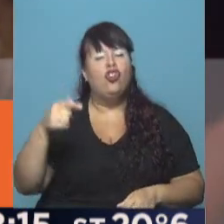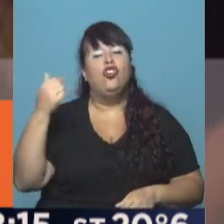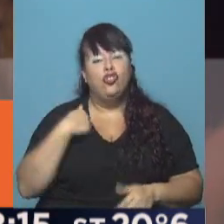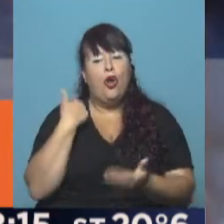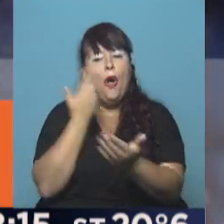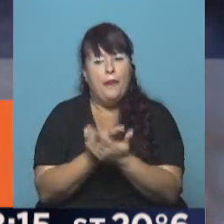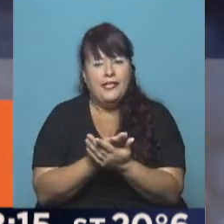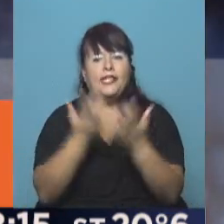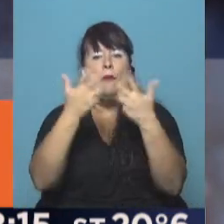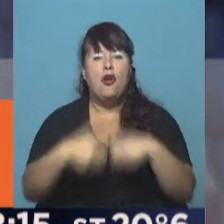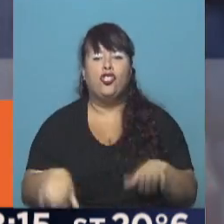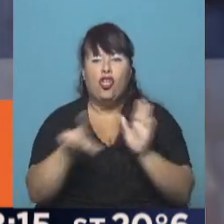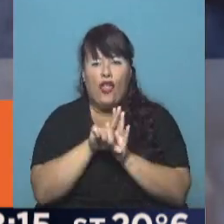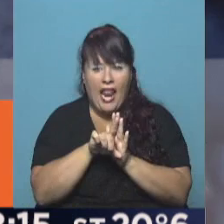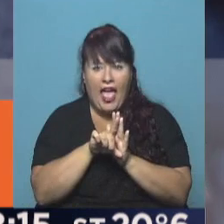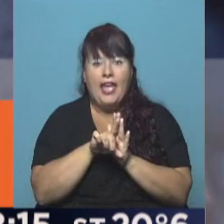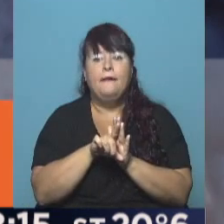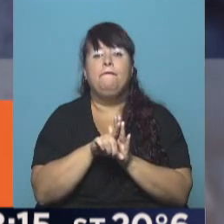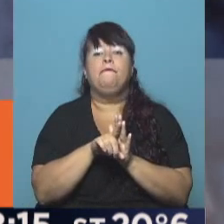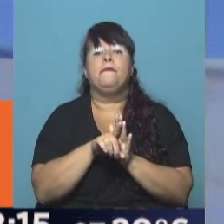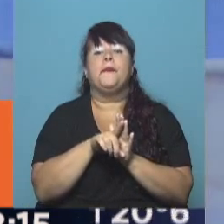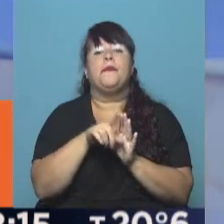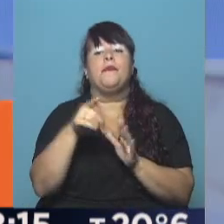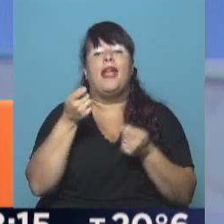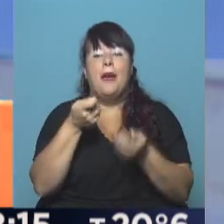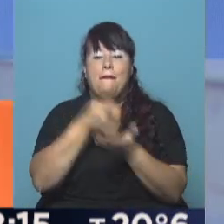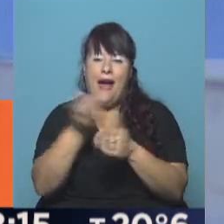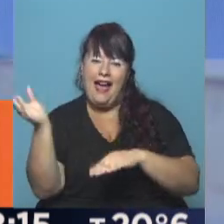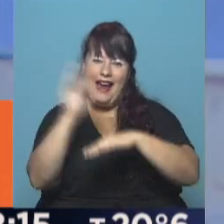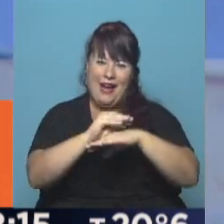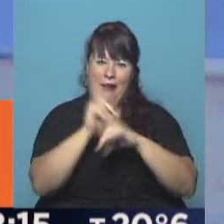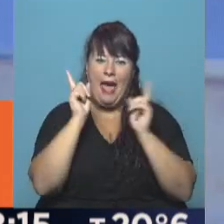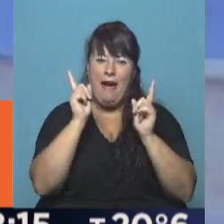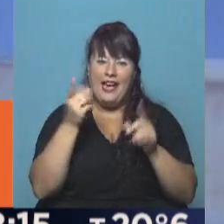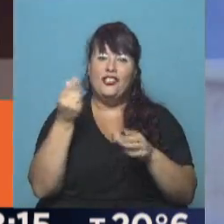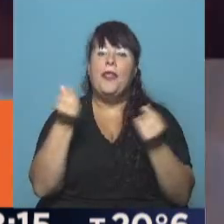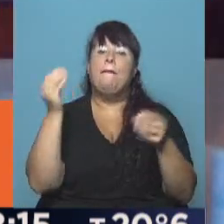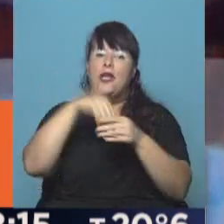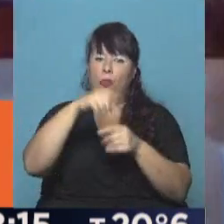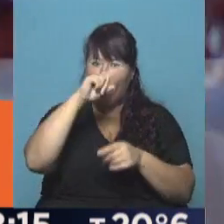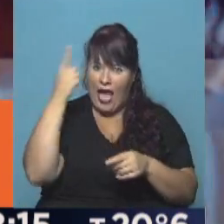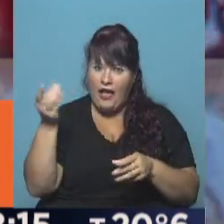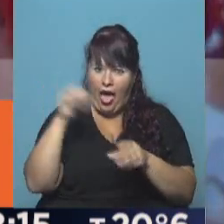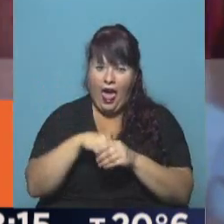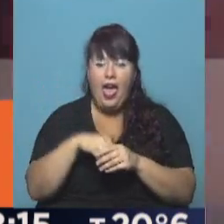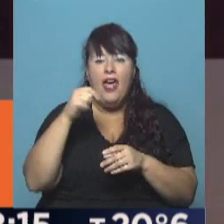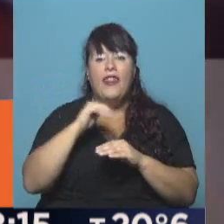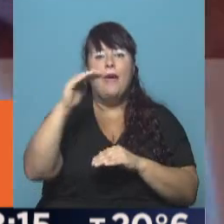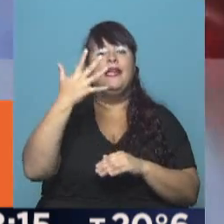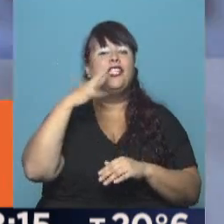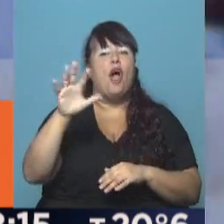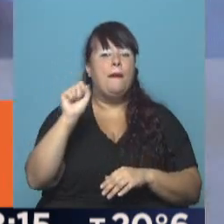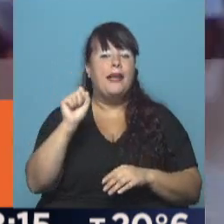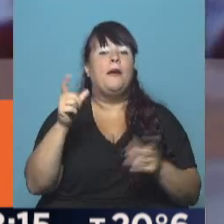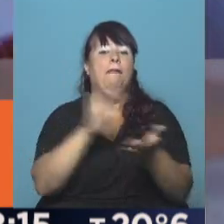presentado un proyecto de ley de que el incentivo docente que está a cargo del presupuesto nacional se eleve a cinco mil